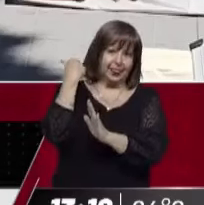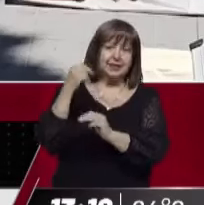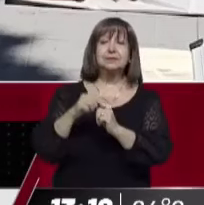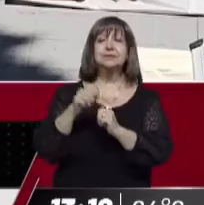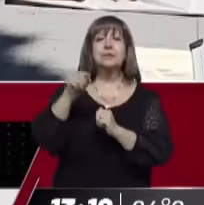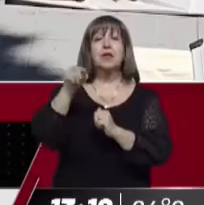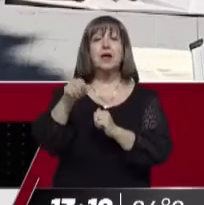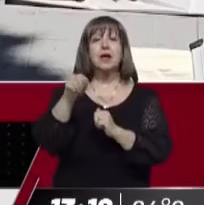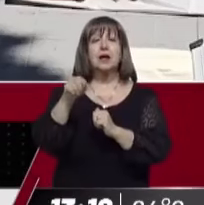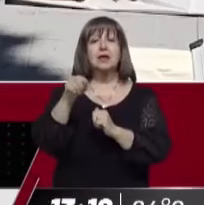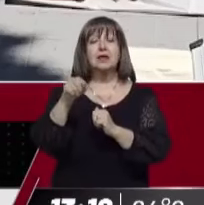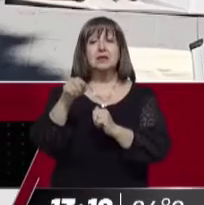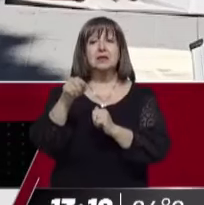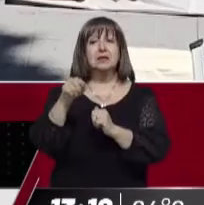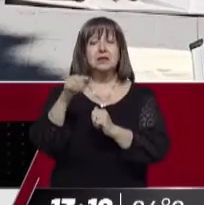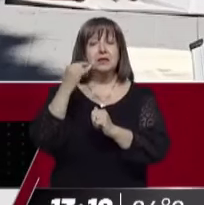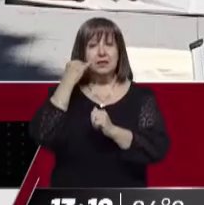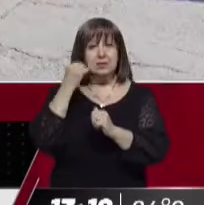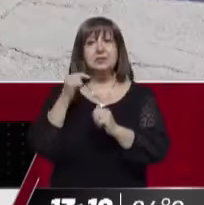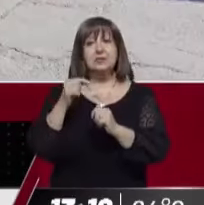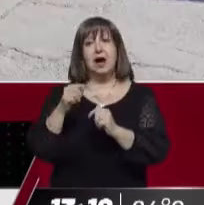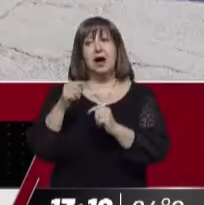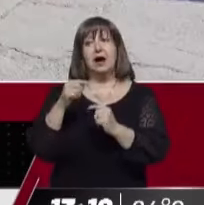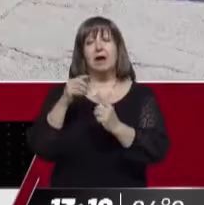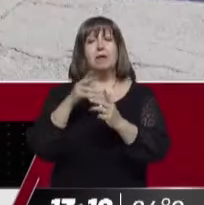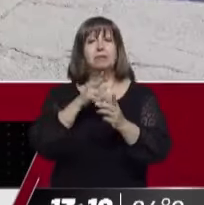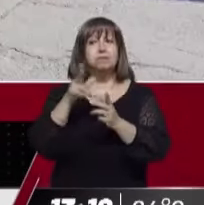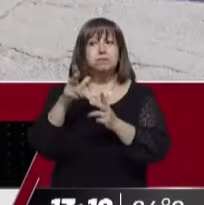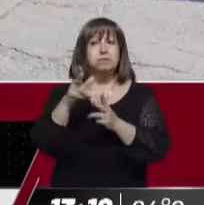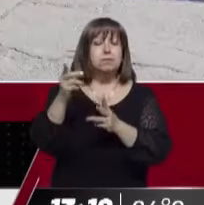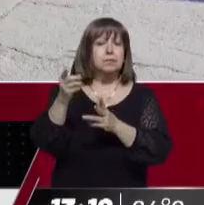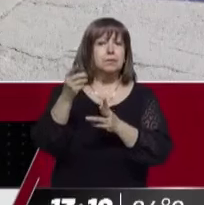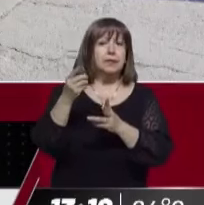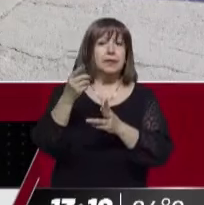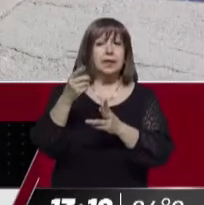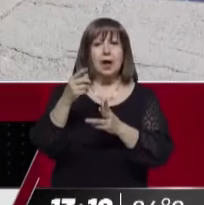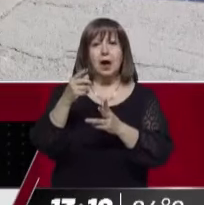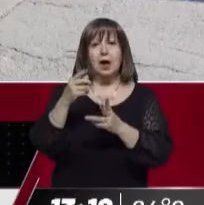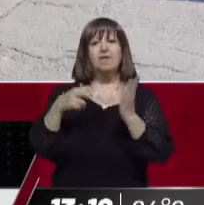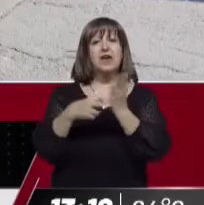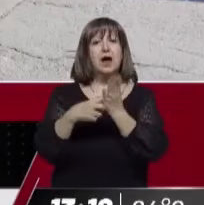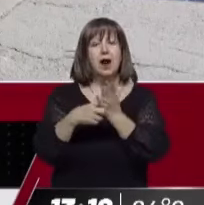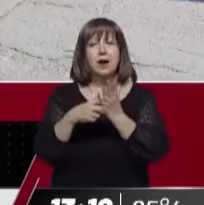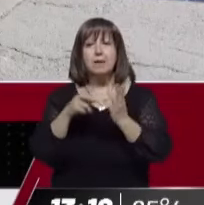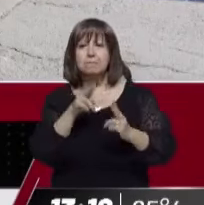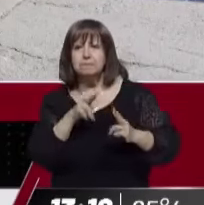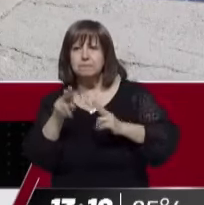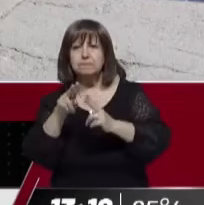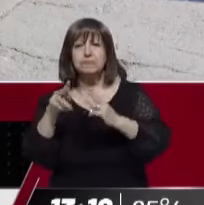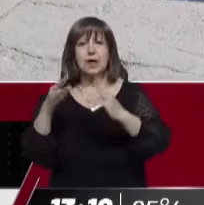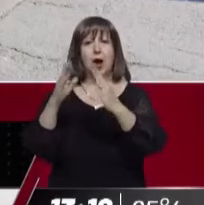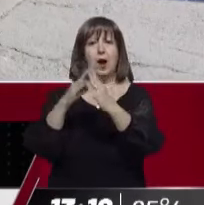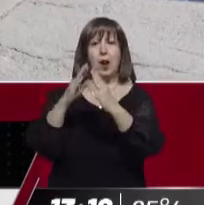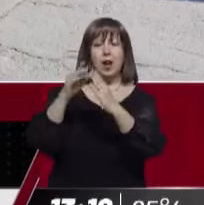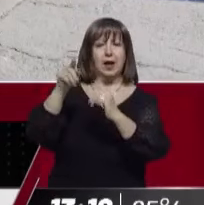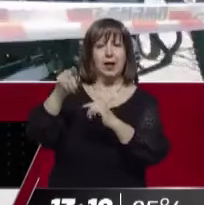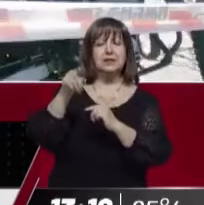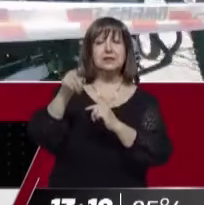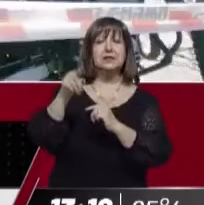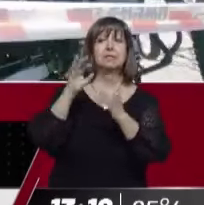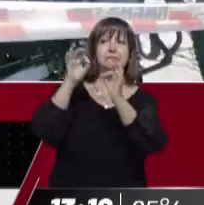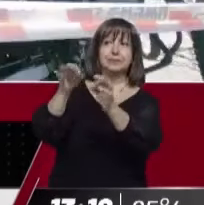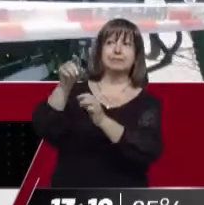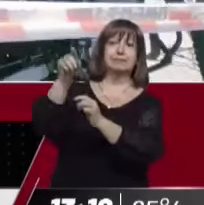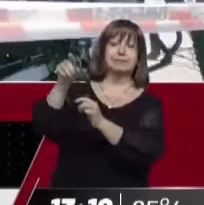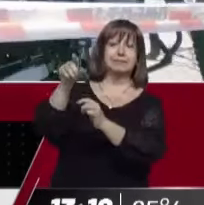del barrio Las Cortaderas 3, es lo que nosotros contábamos recién, para realizar un allanamiento. Ahí llegan y este joven de 25 años